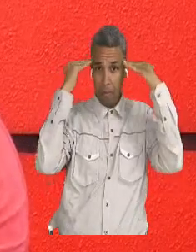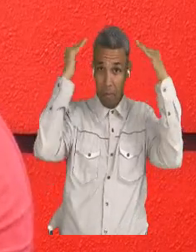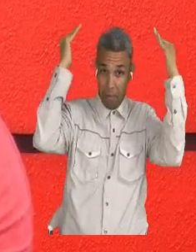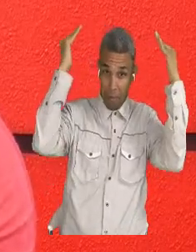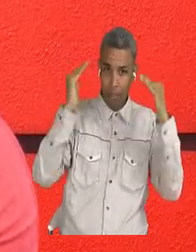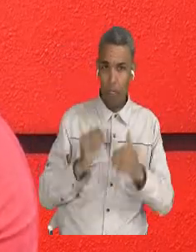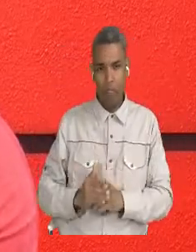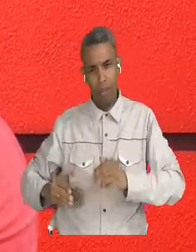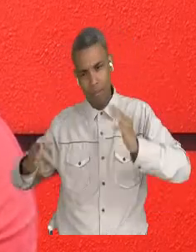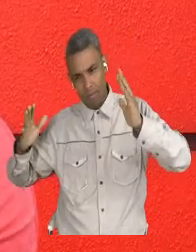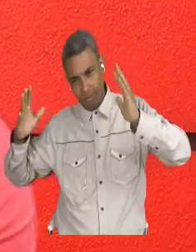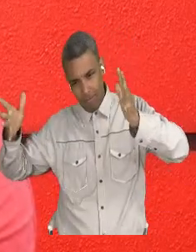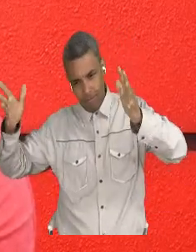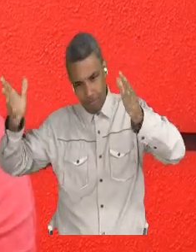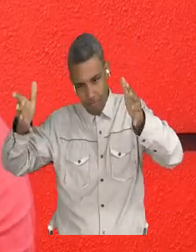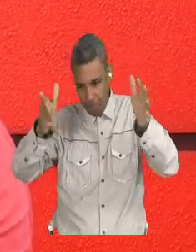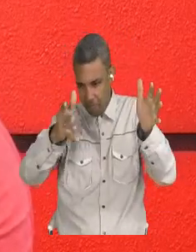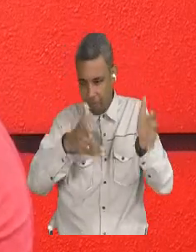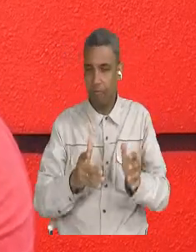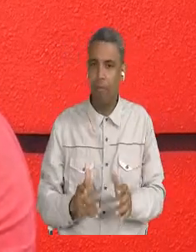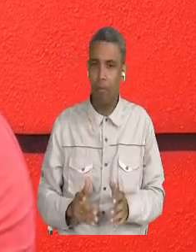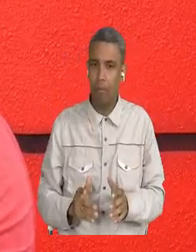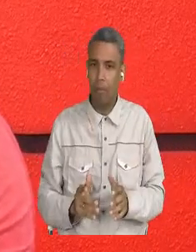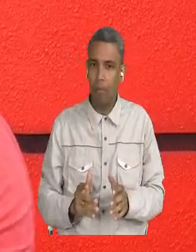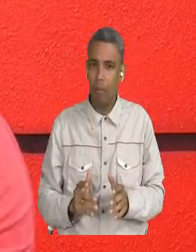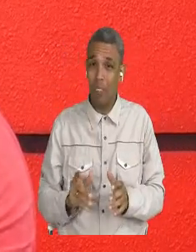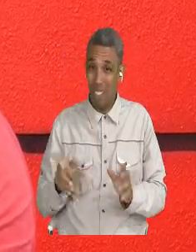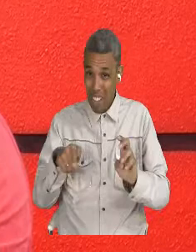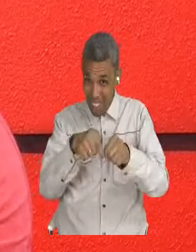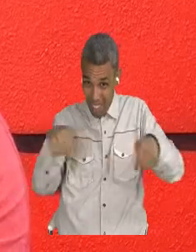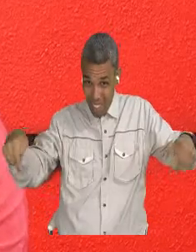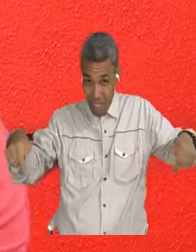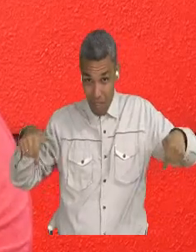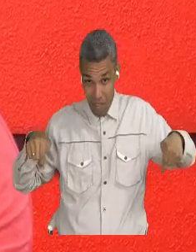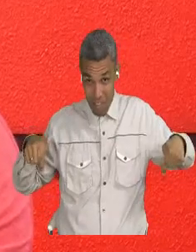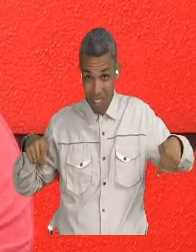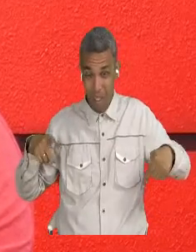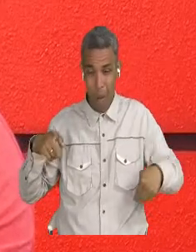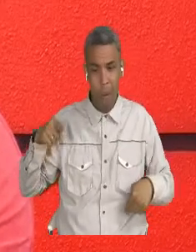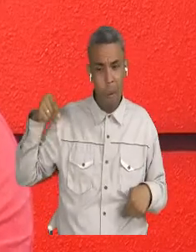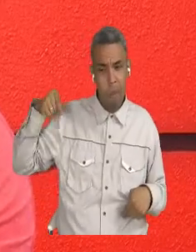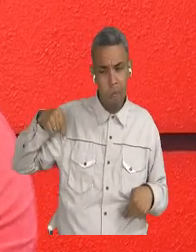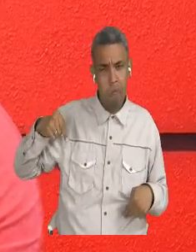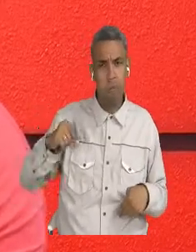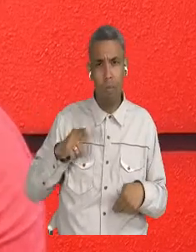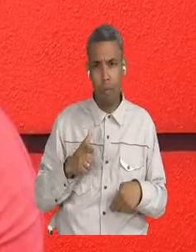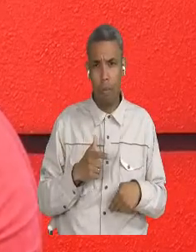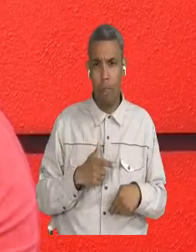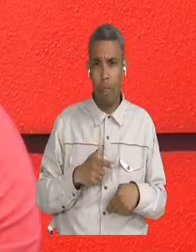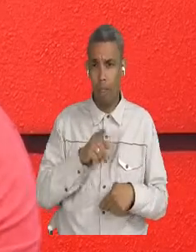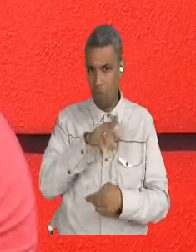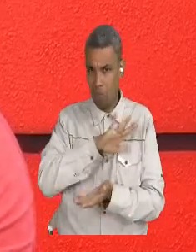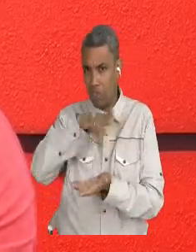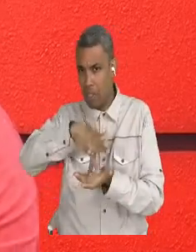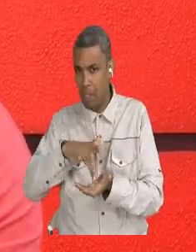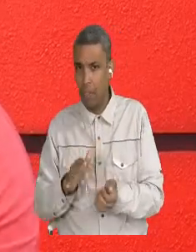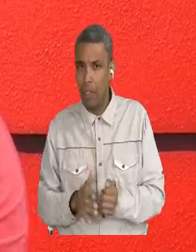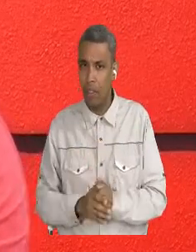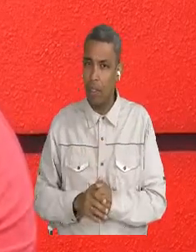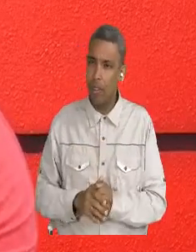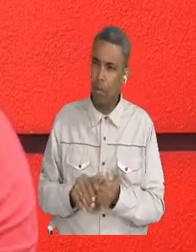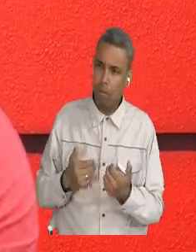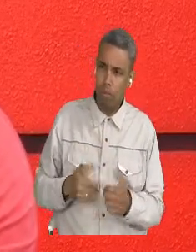prácticamente porque somos una familia, porque más que un gimnasio a llegar a hacer una rutina, a entrenar y